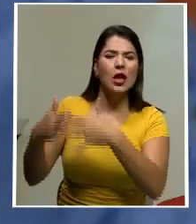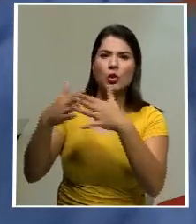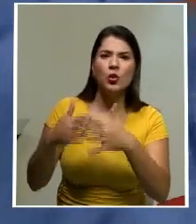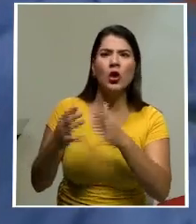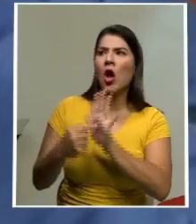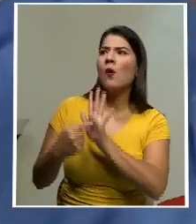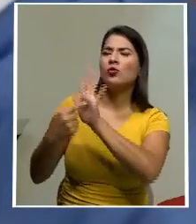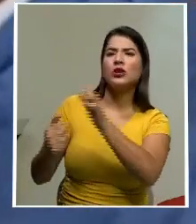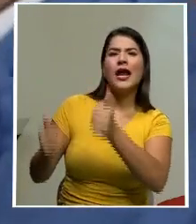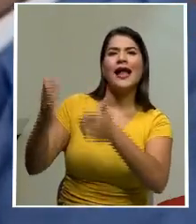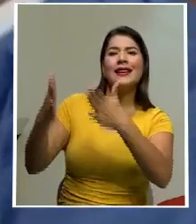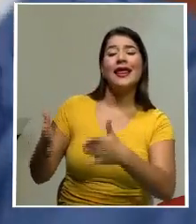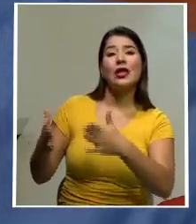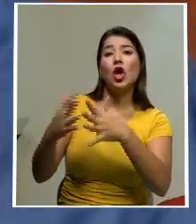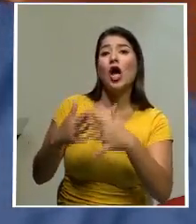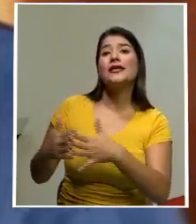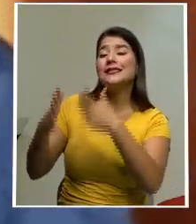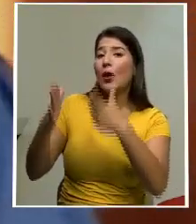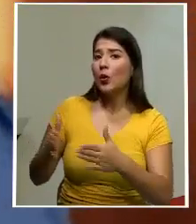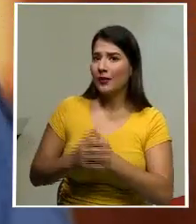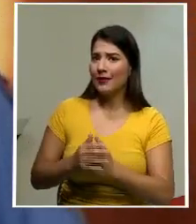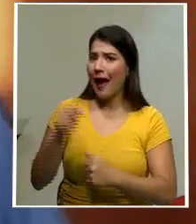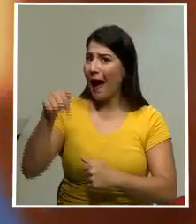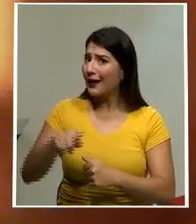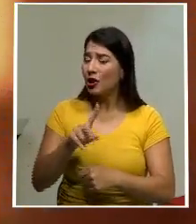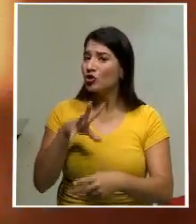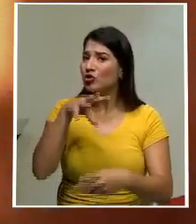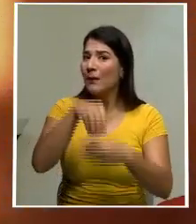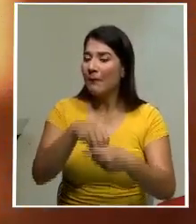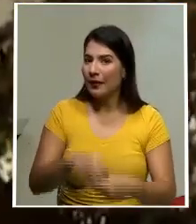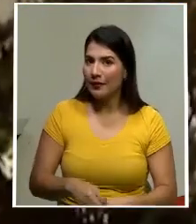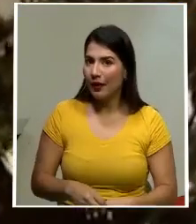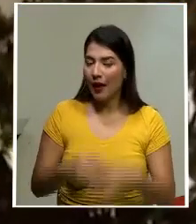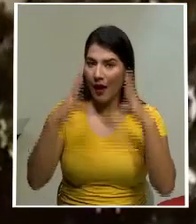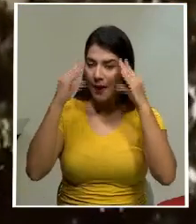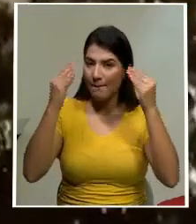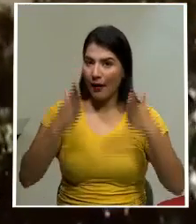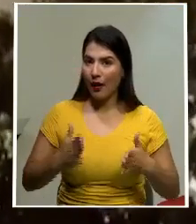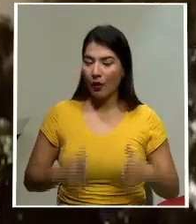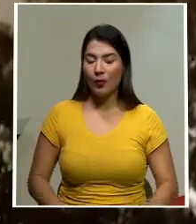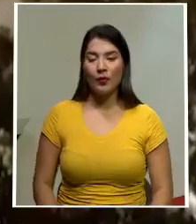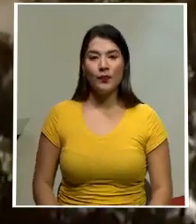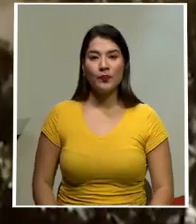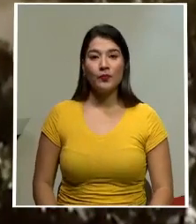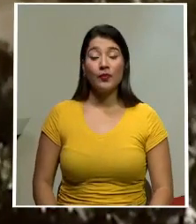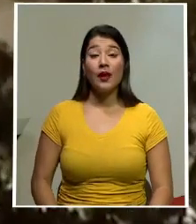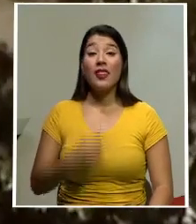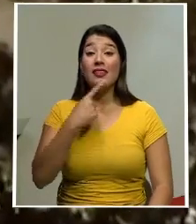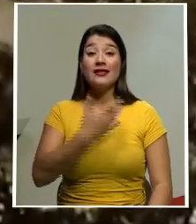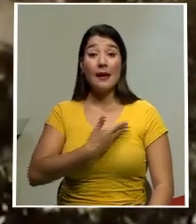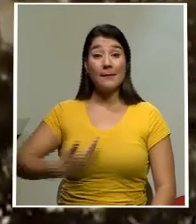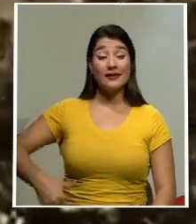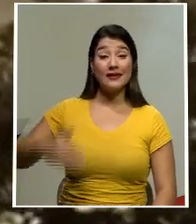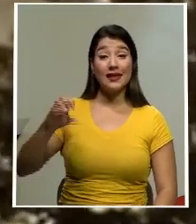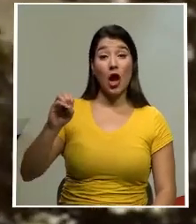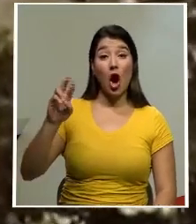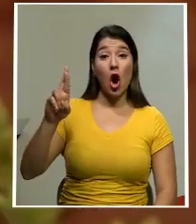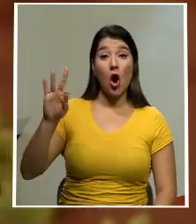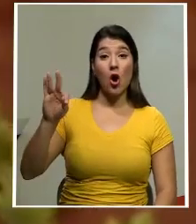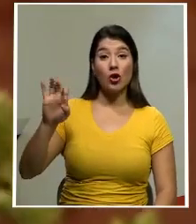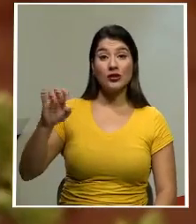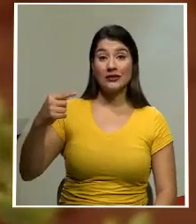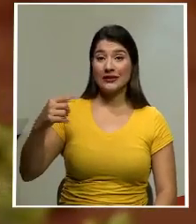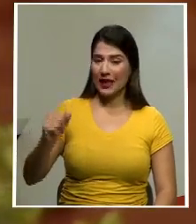norteamericanos, ¿sí? Aquí que no se mete el embajador Yankee. Ortega aclaró que el mensaje no es solo para